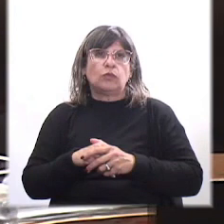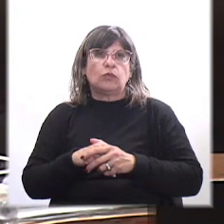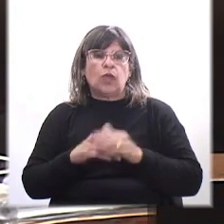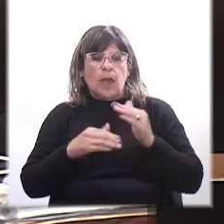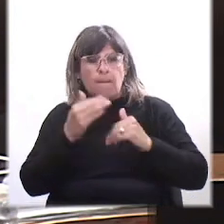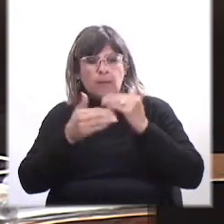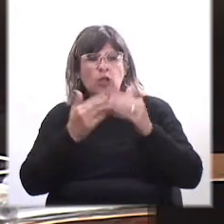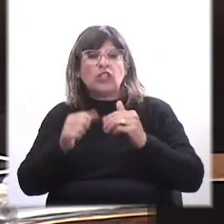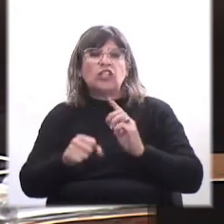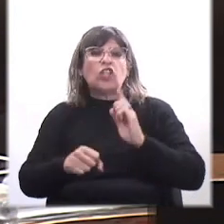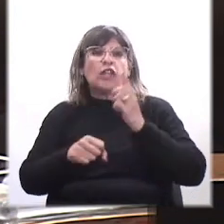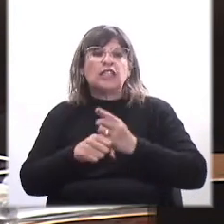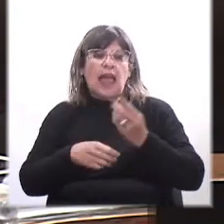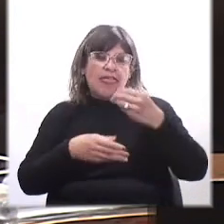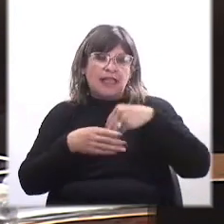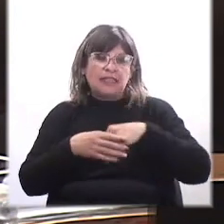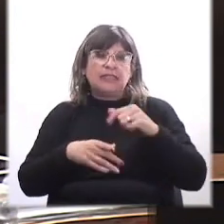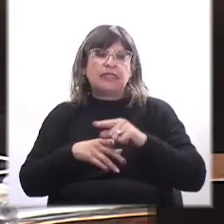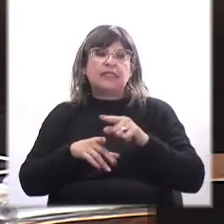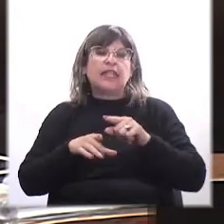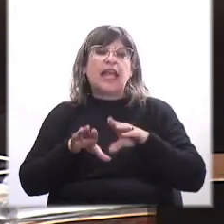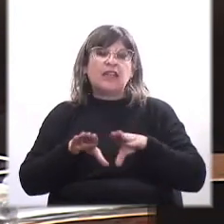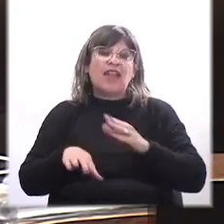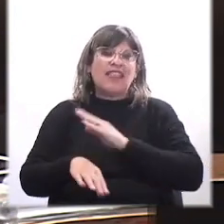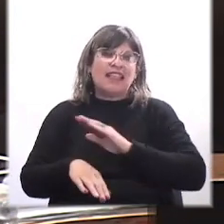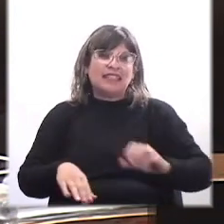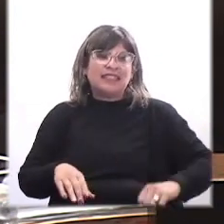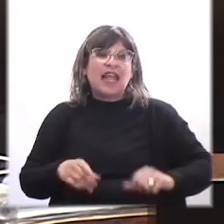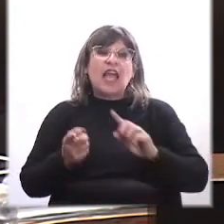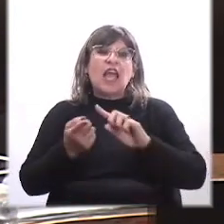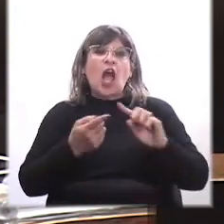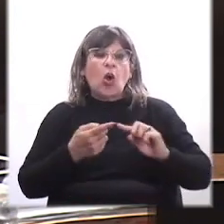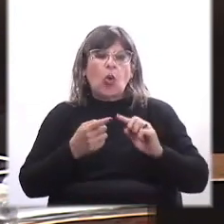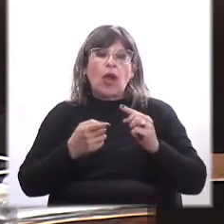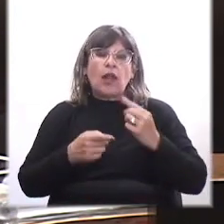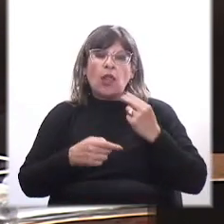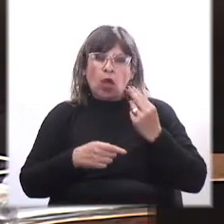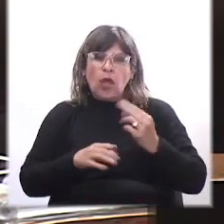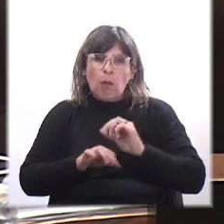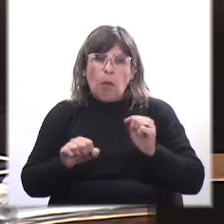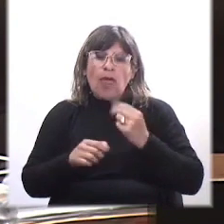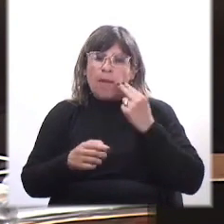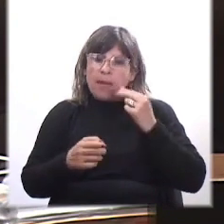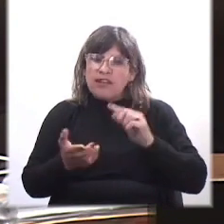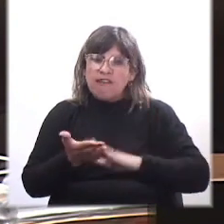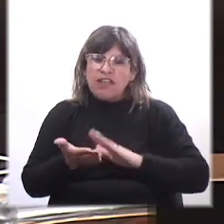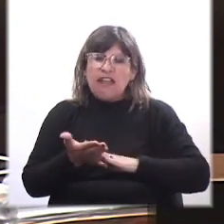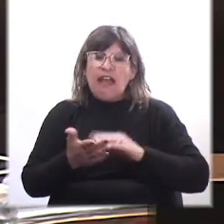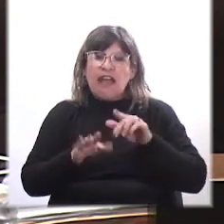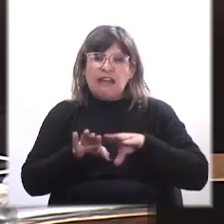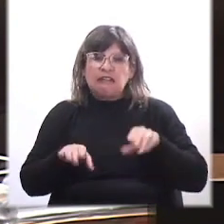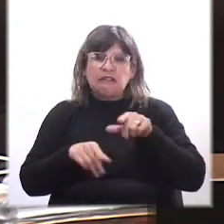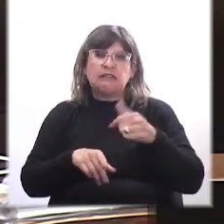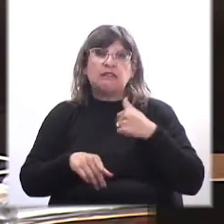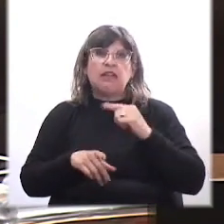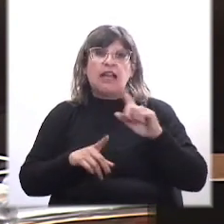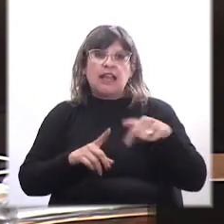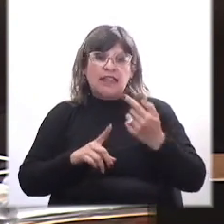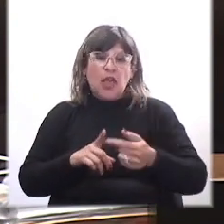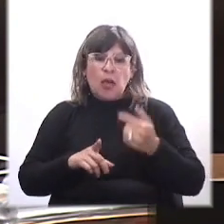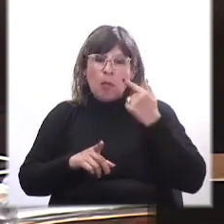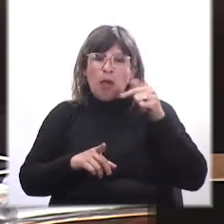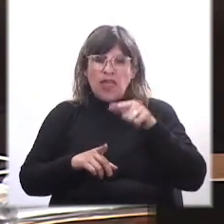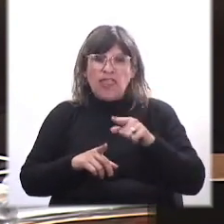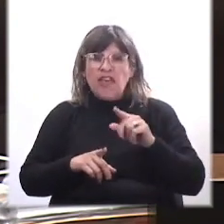proceso de toma de decisiones interno a nivel público y acuerdos que permitan verificar la viabilidad del mismo. Una vez identificada